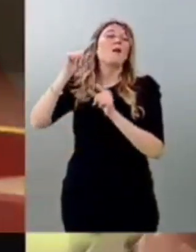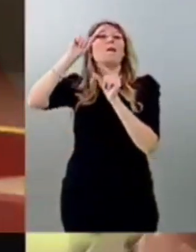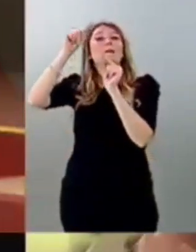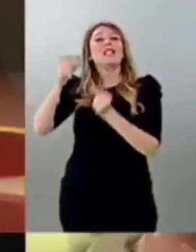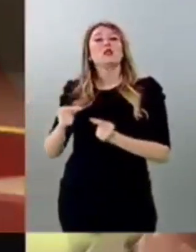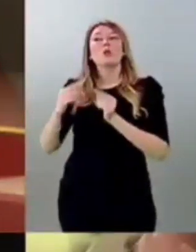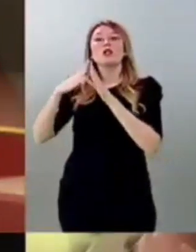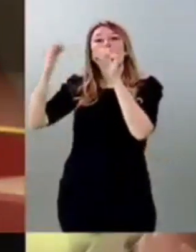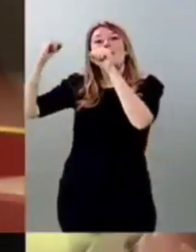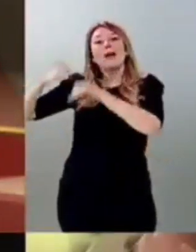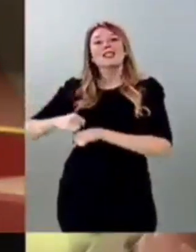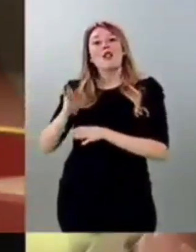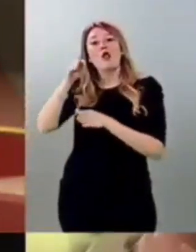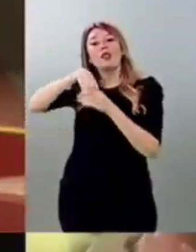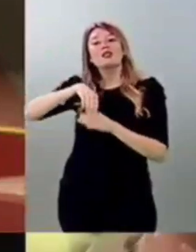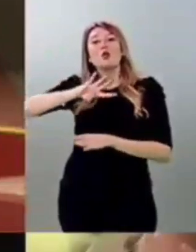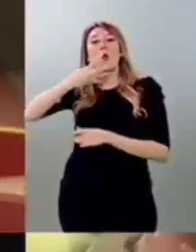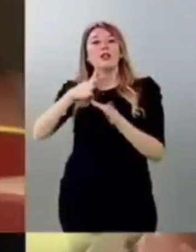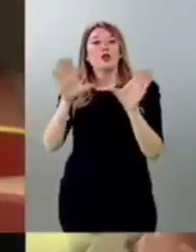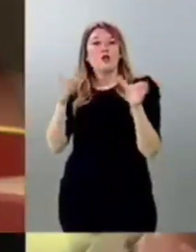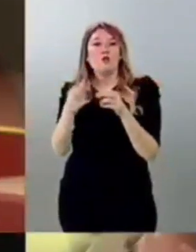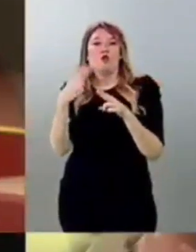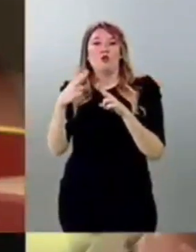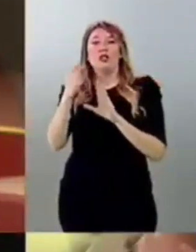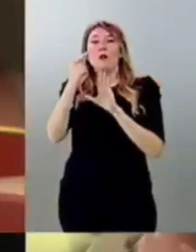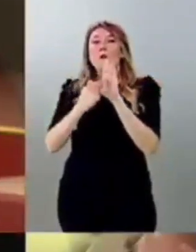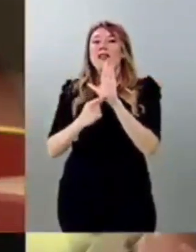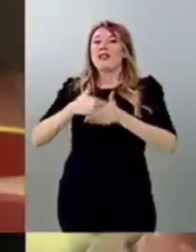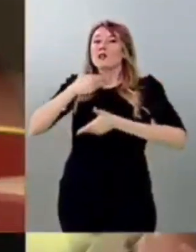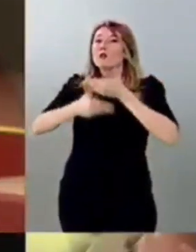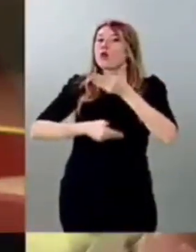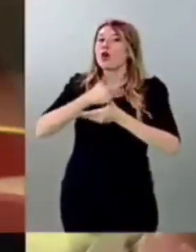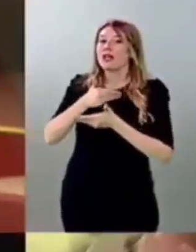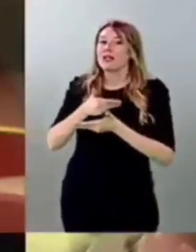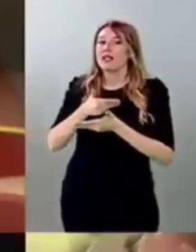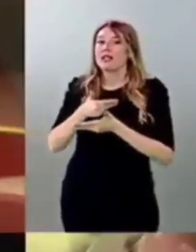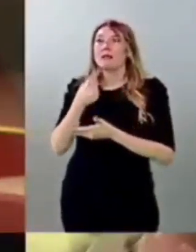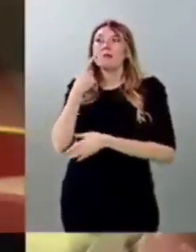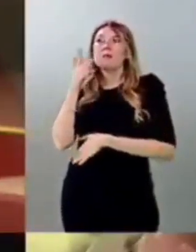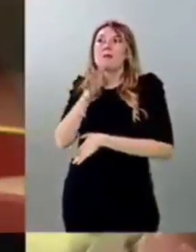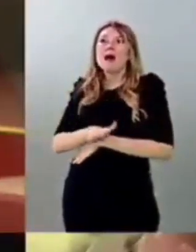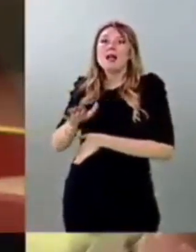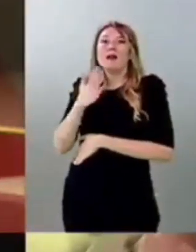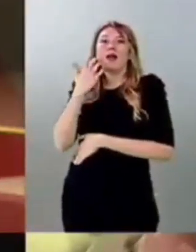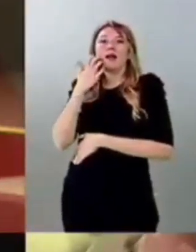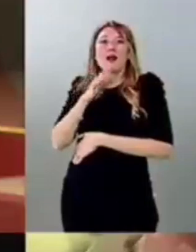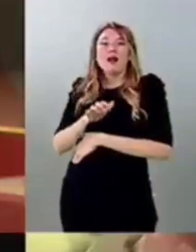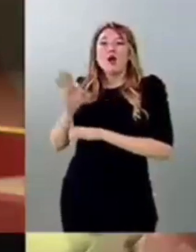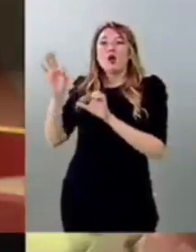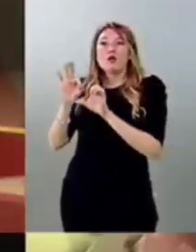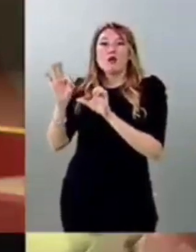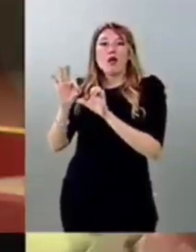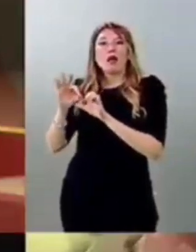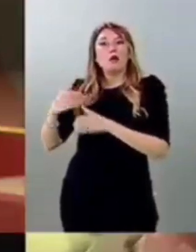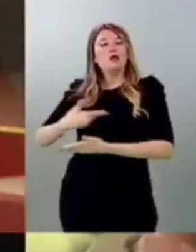pactado en un cuatripartito, es un presupuesto con medidas progresistas y nos parece extraño que aquí Ciudadanos esté